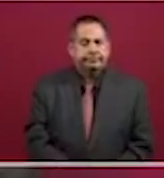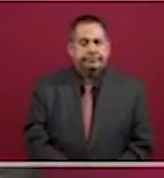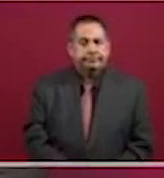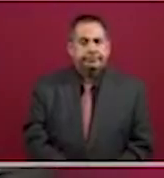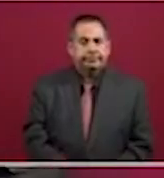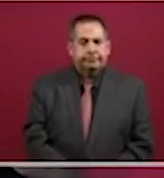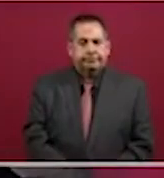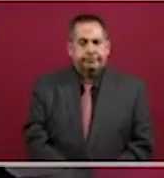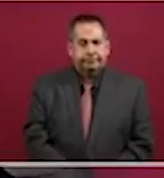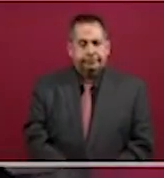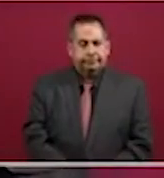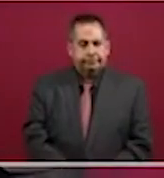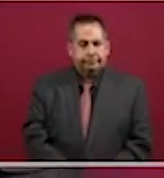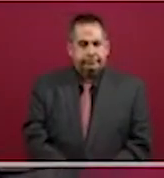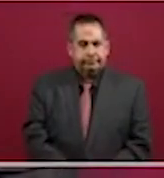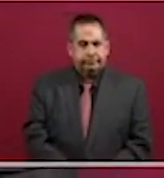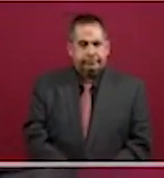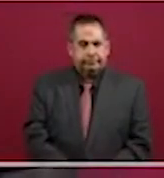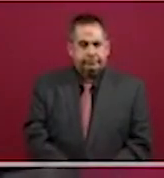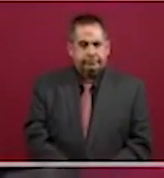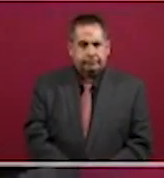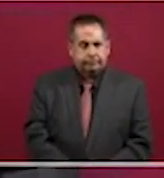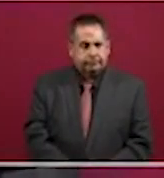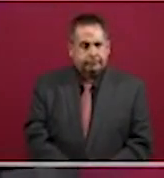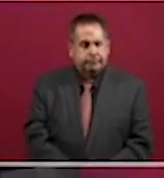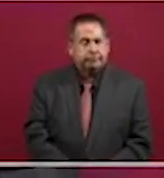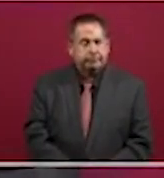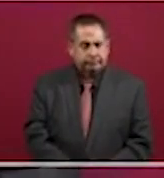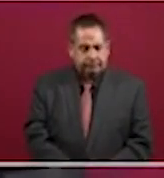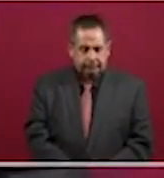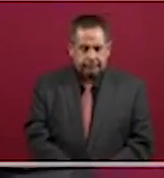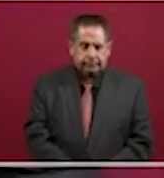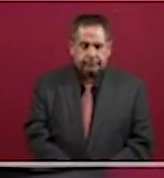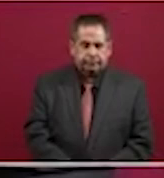la uis segura que la jce accedió primero